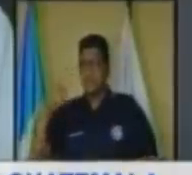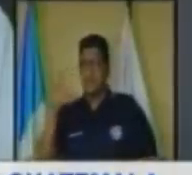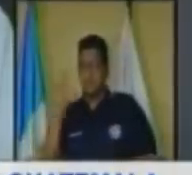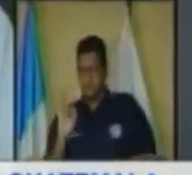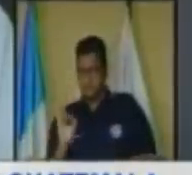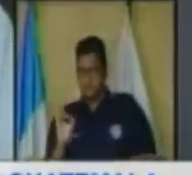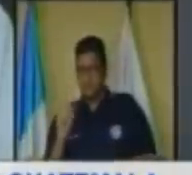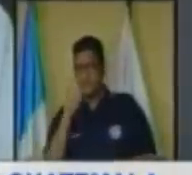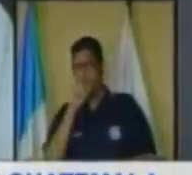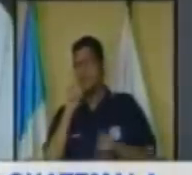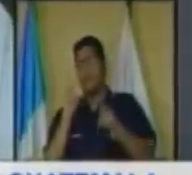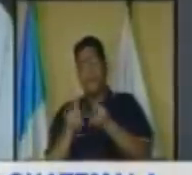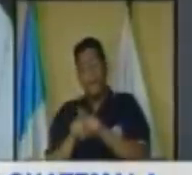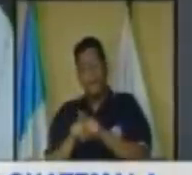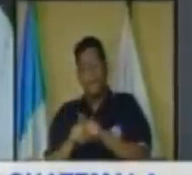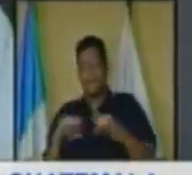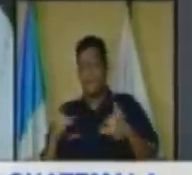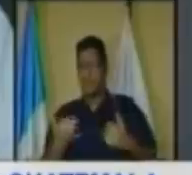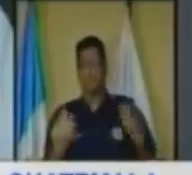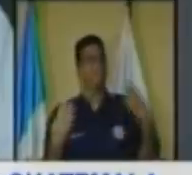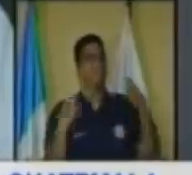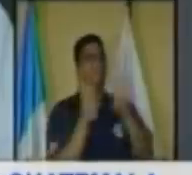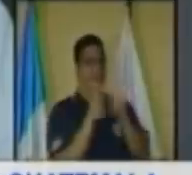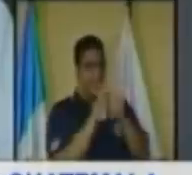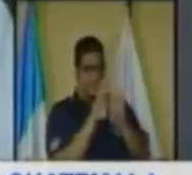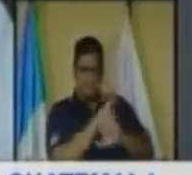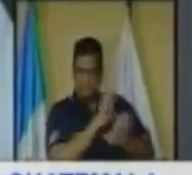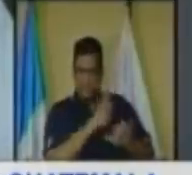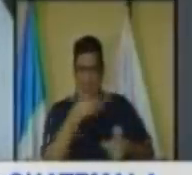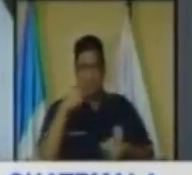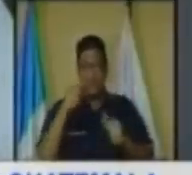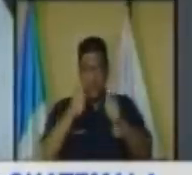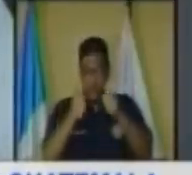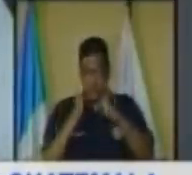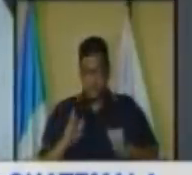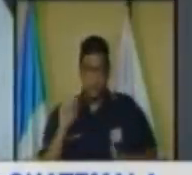pues seguiremos tomando las mejores disposiciones.